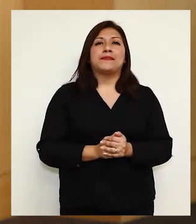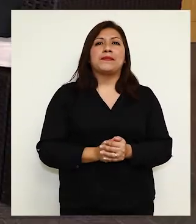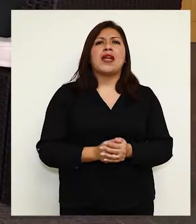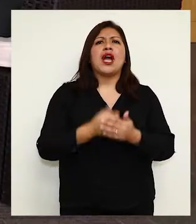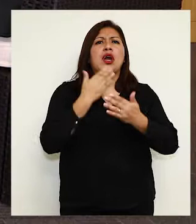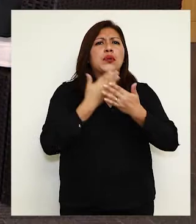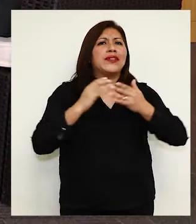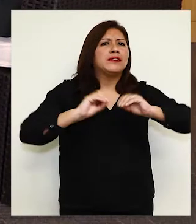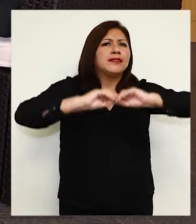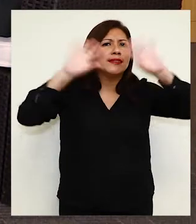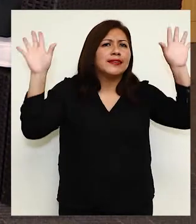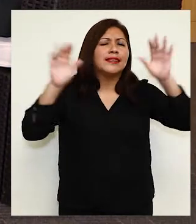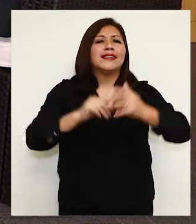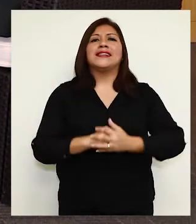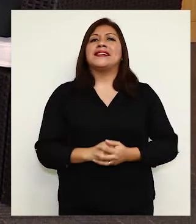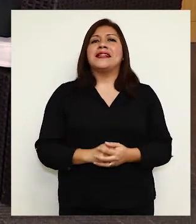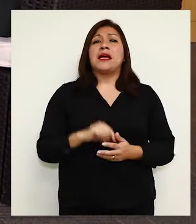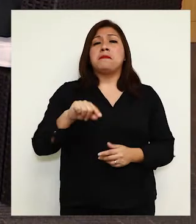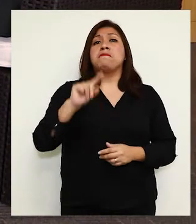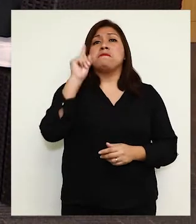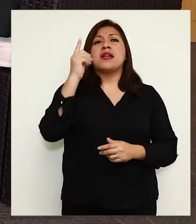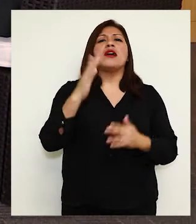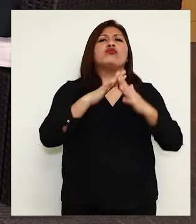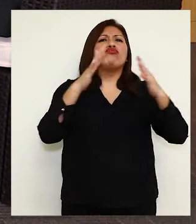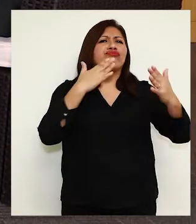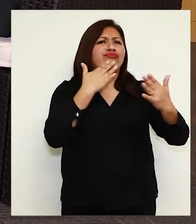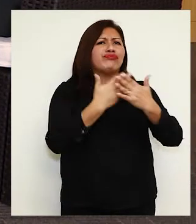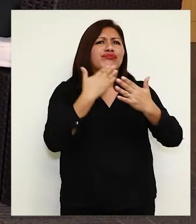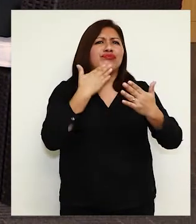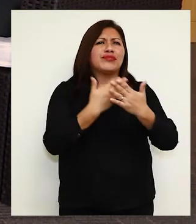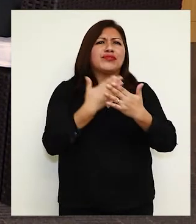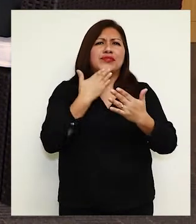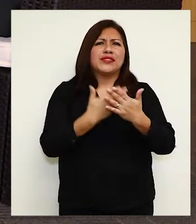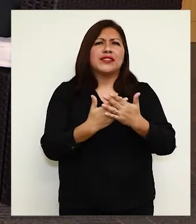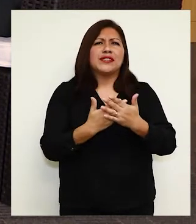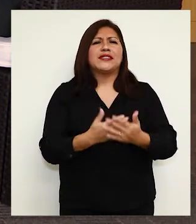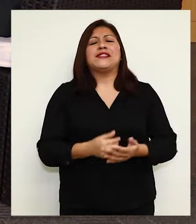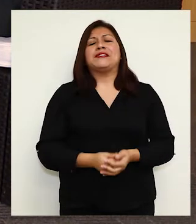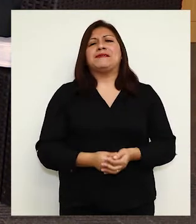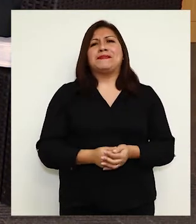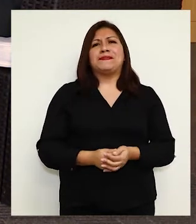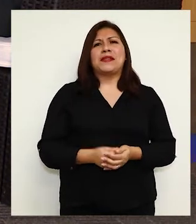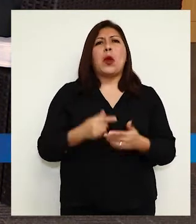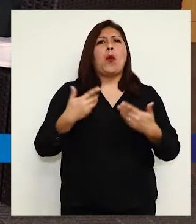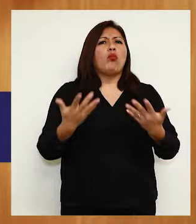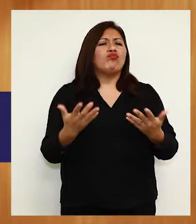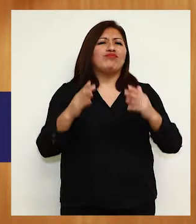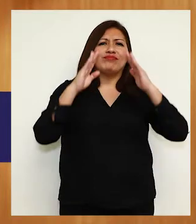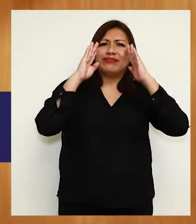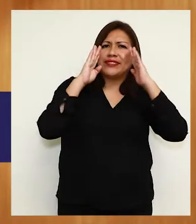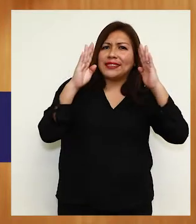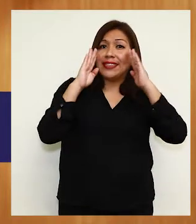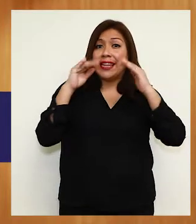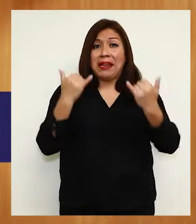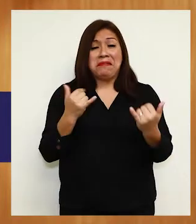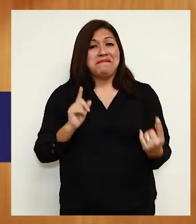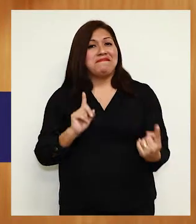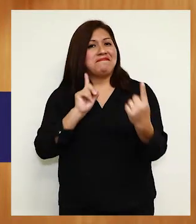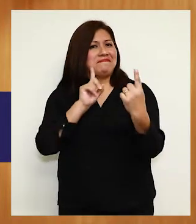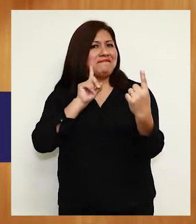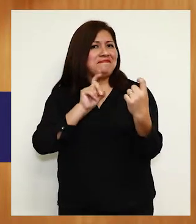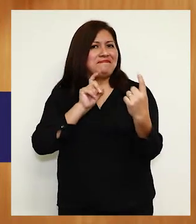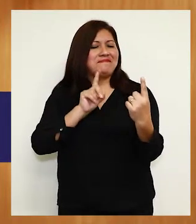bienvenida. Muy buenos días. En primer lugar, muchas gracias por atendernos en